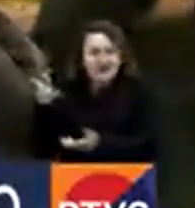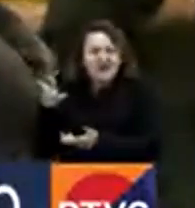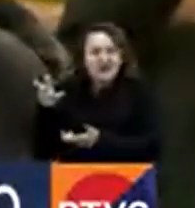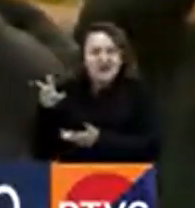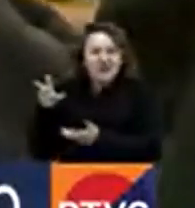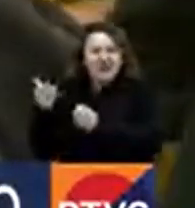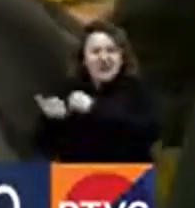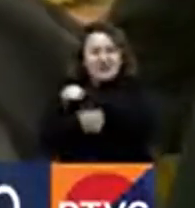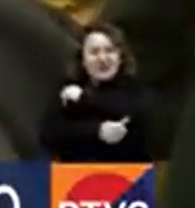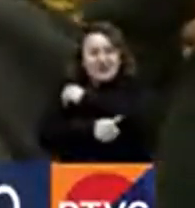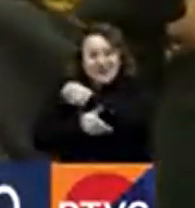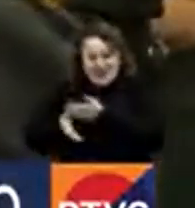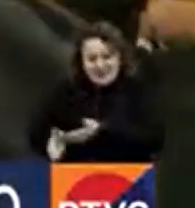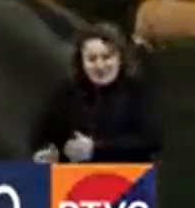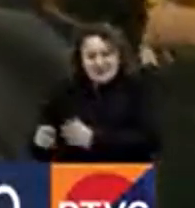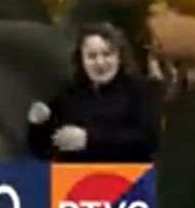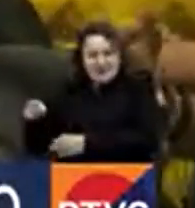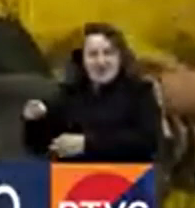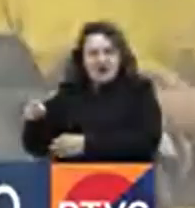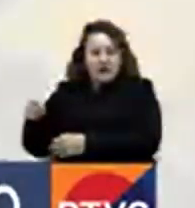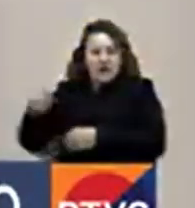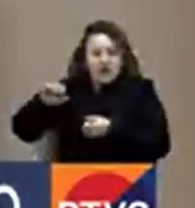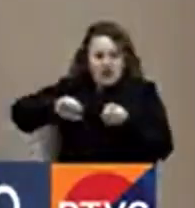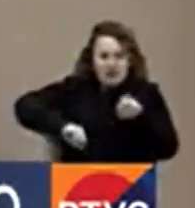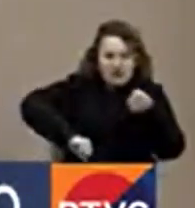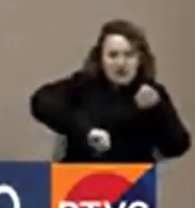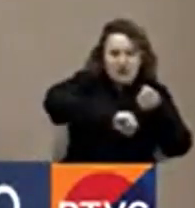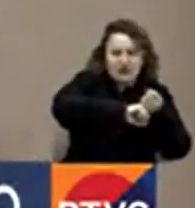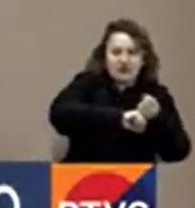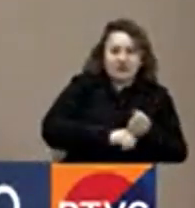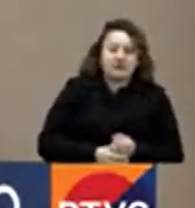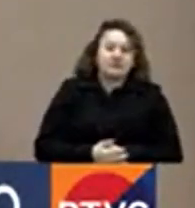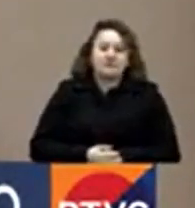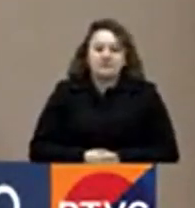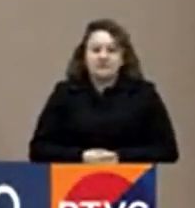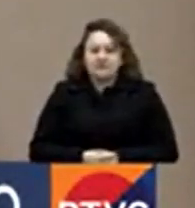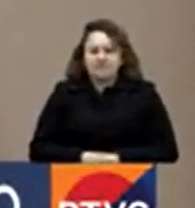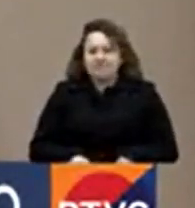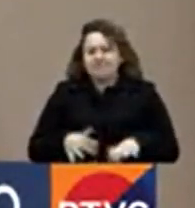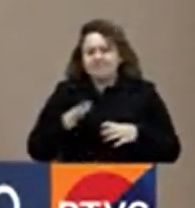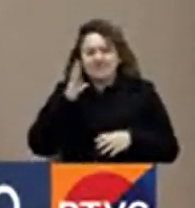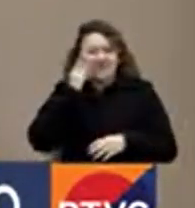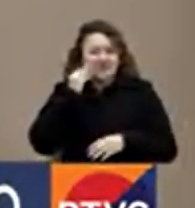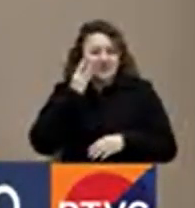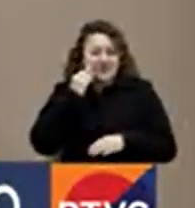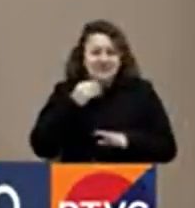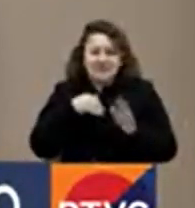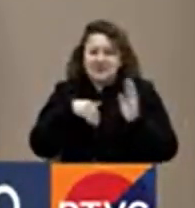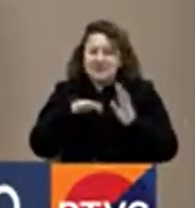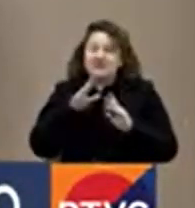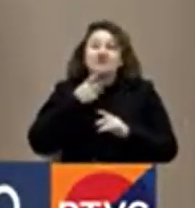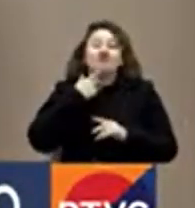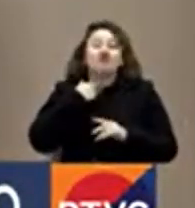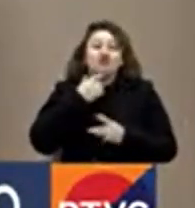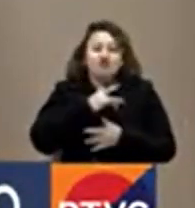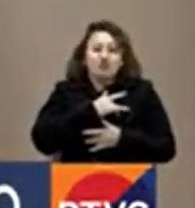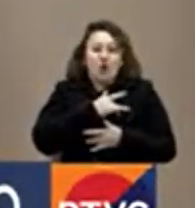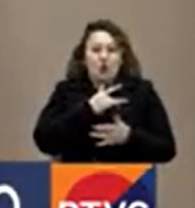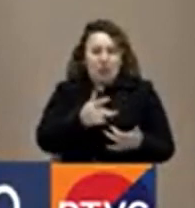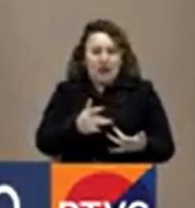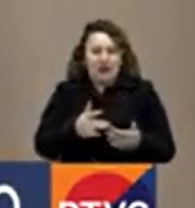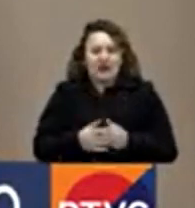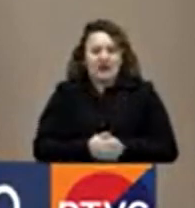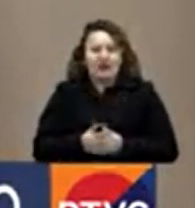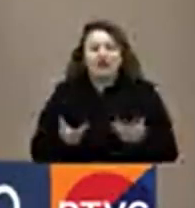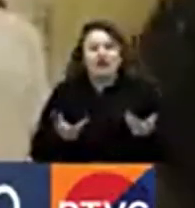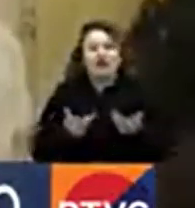esmeraldas, recibe un apoyo que no esperó. La experiencia que más me gustó fue también ser voluntaria en un centro